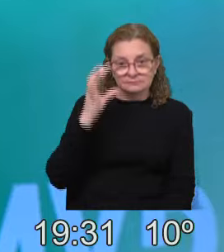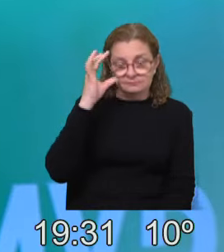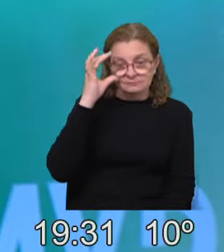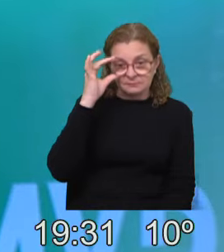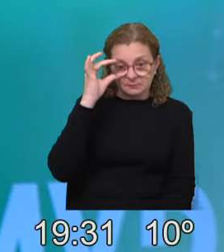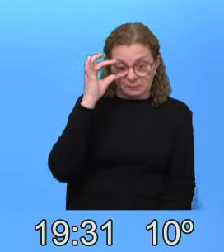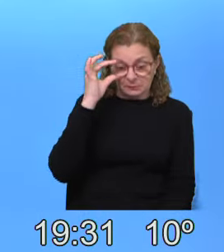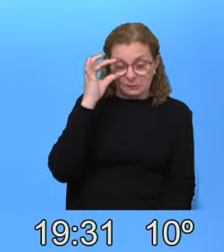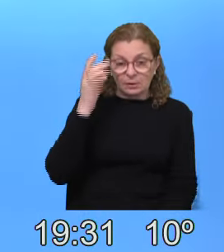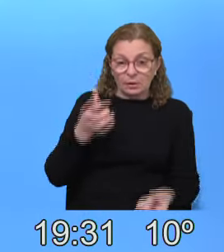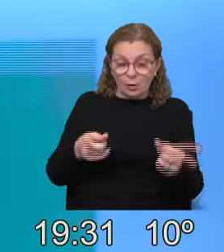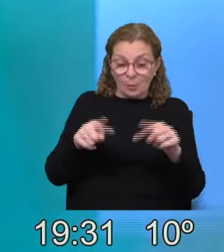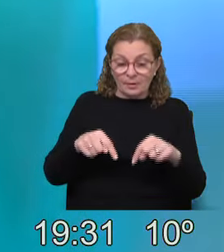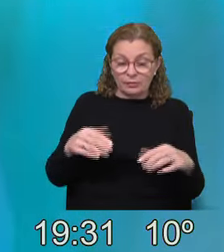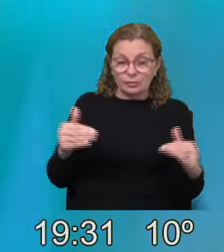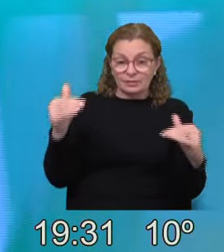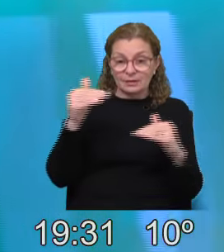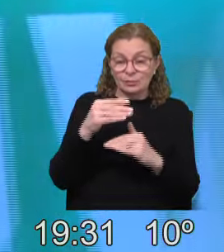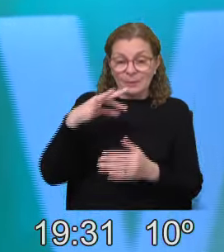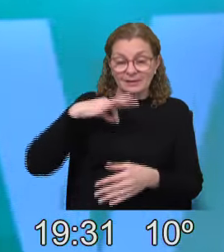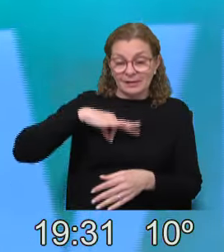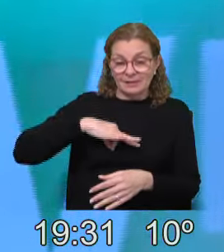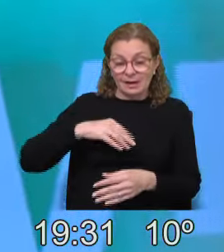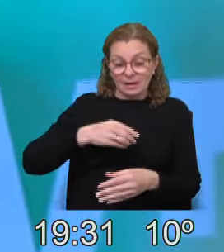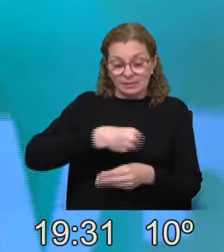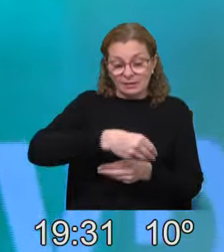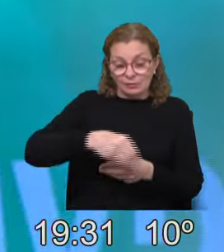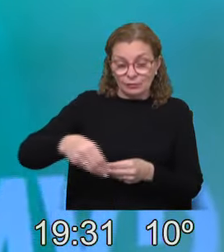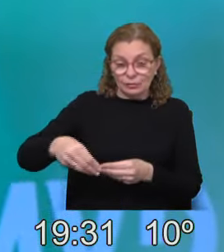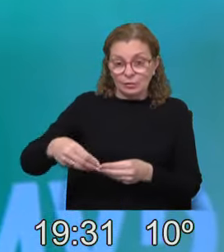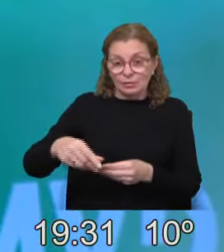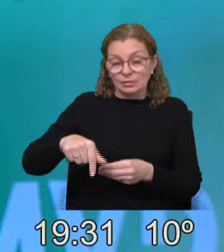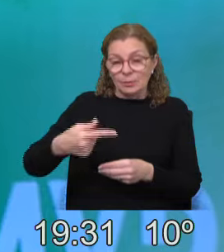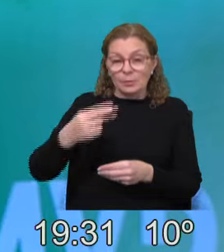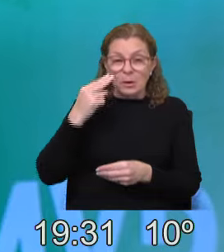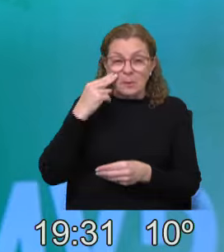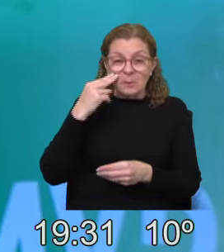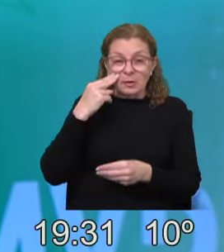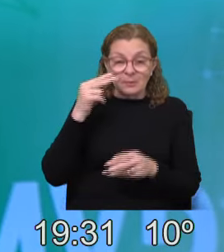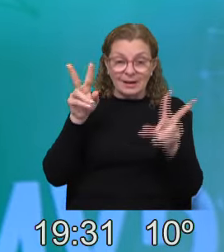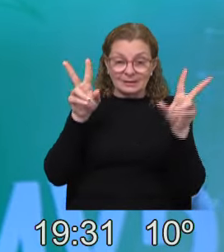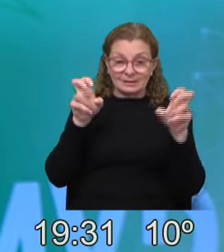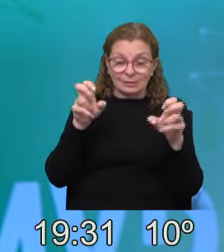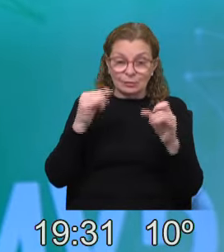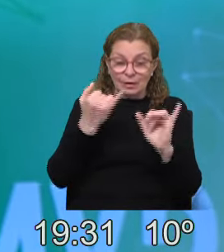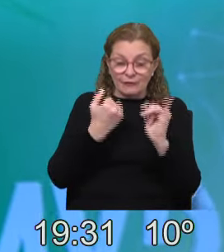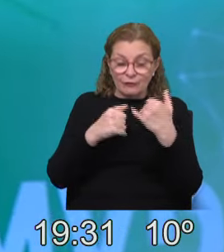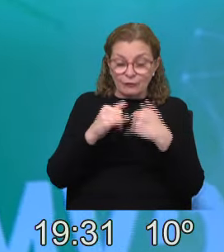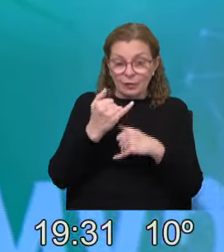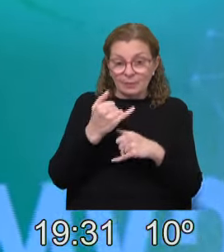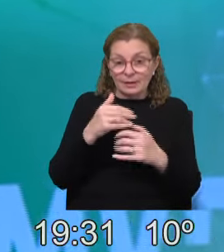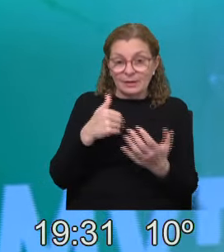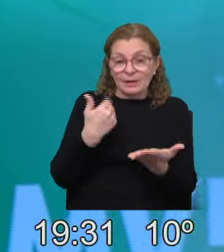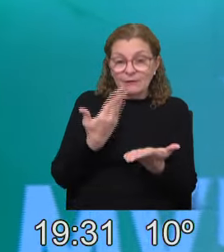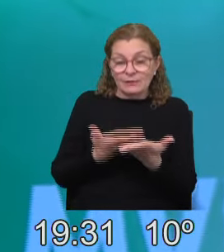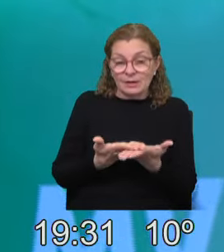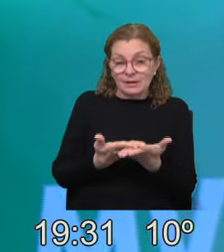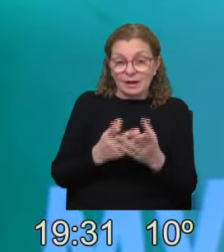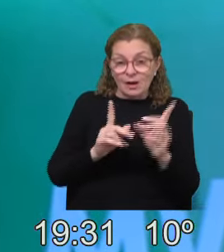una recuperación desigual masa salarial y distribución del ingreso después de la crisis es el título de un informe que proviene de La